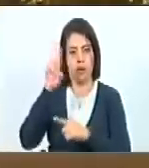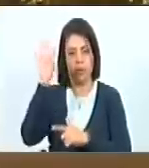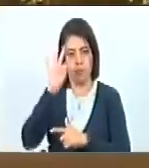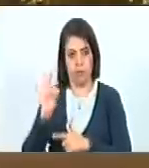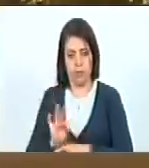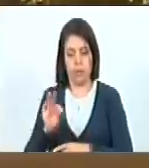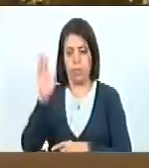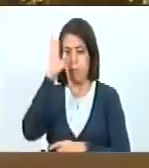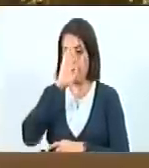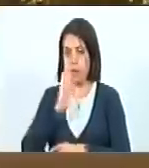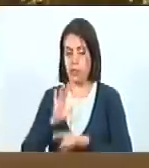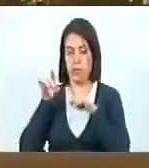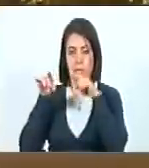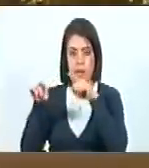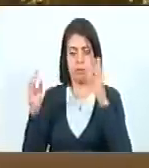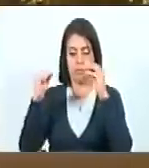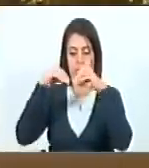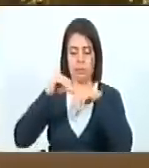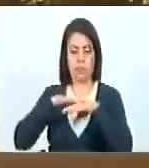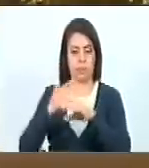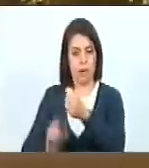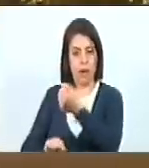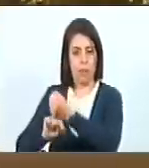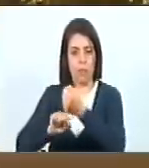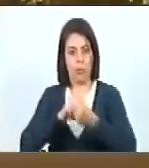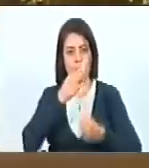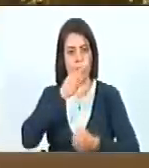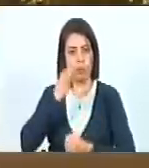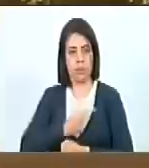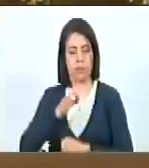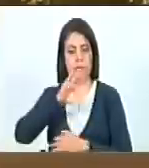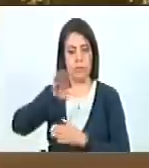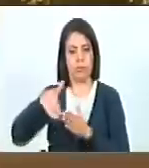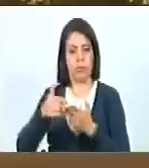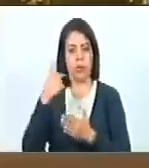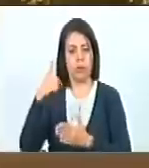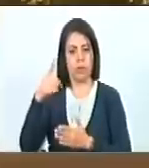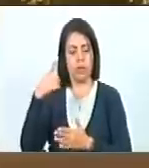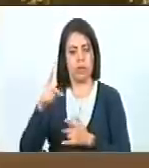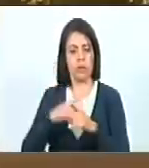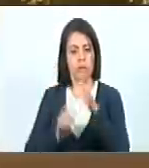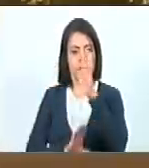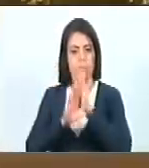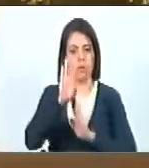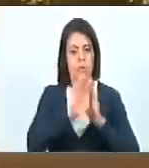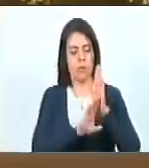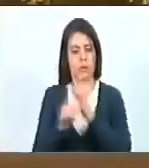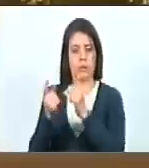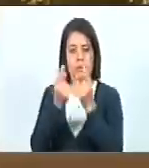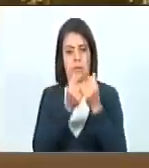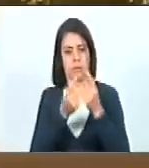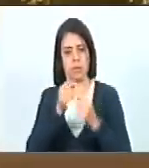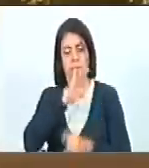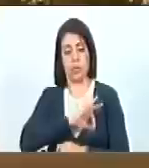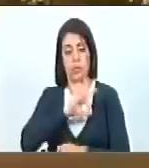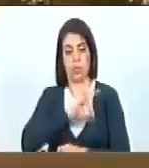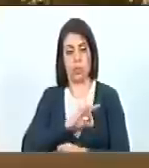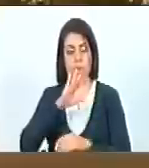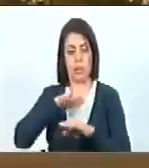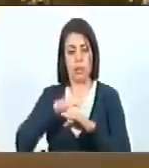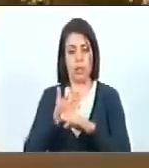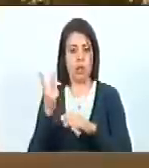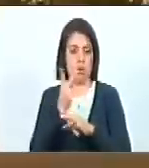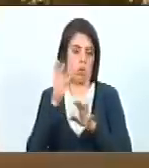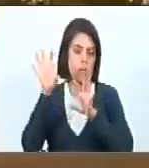República Federativa de Brasil en favor de garantizar el derecho al desarrollo económico y social